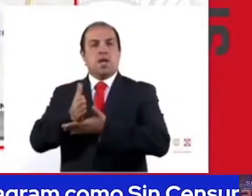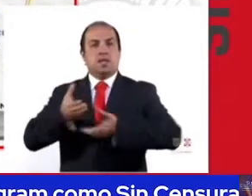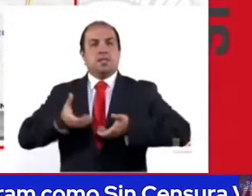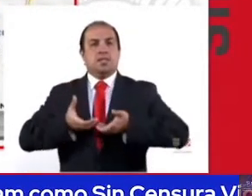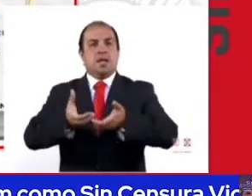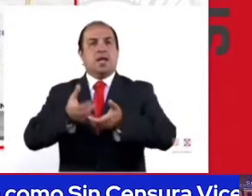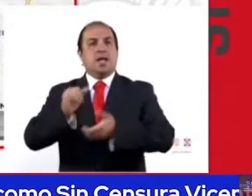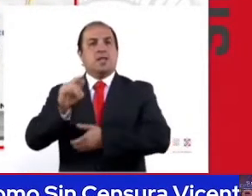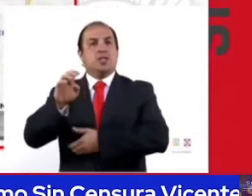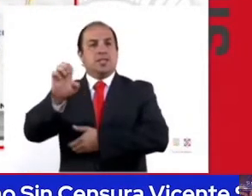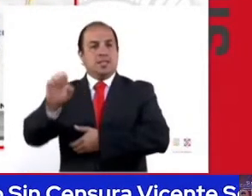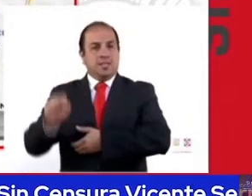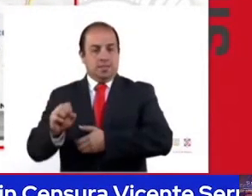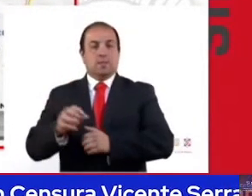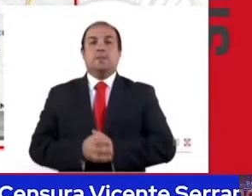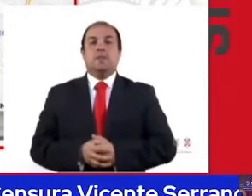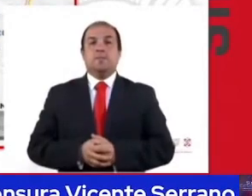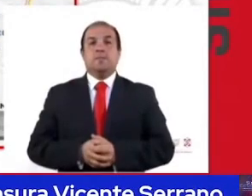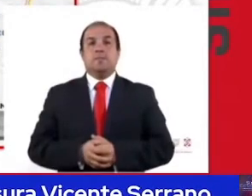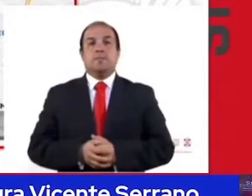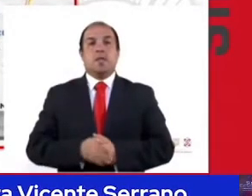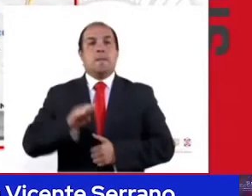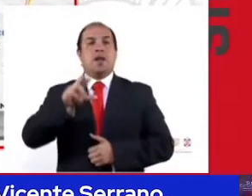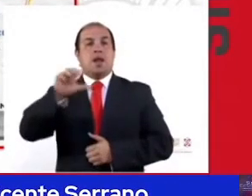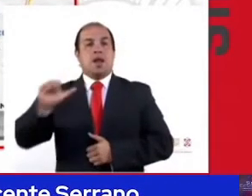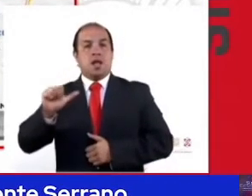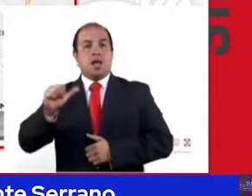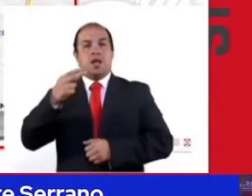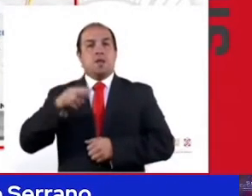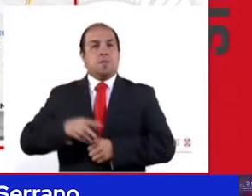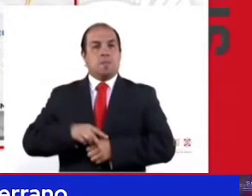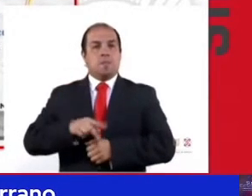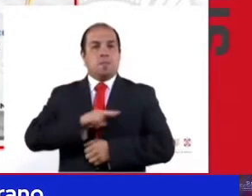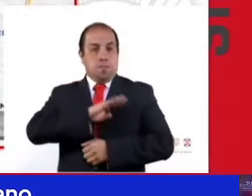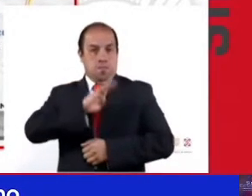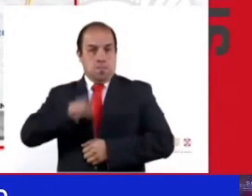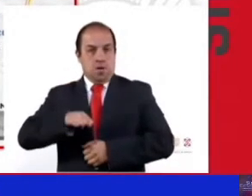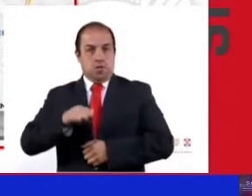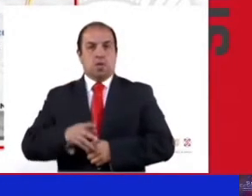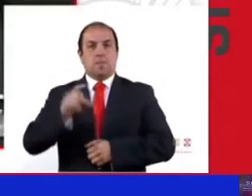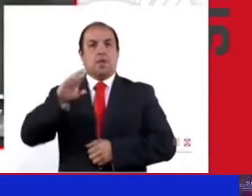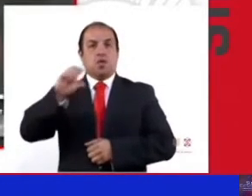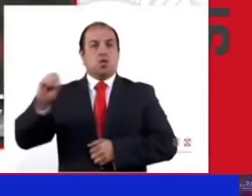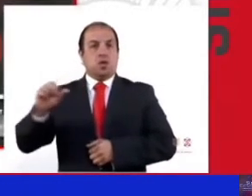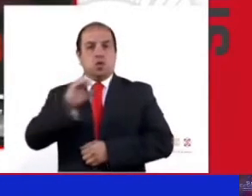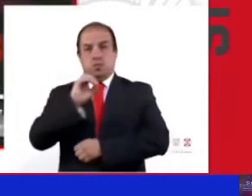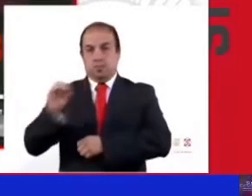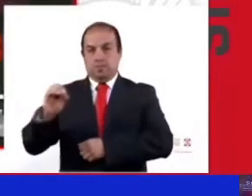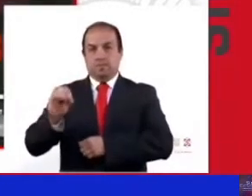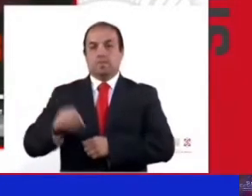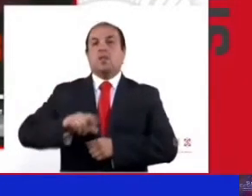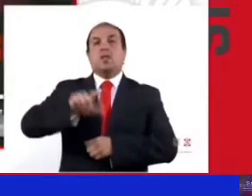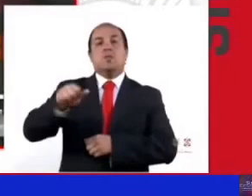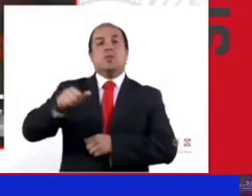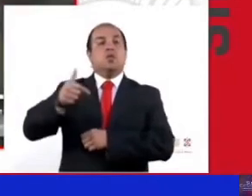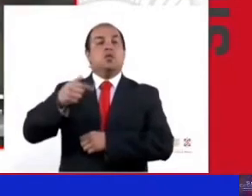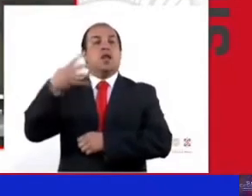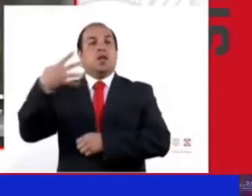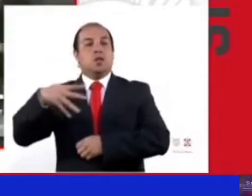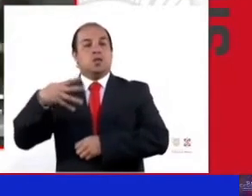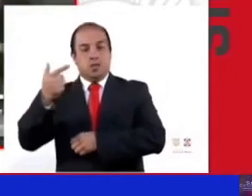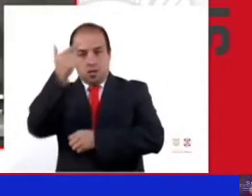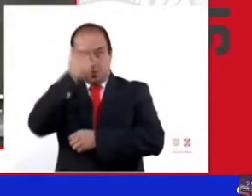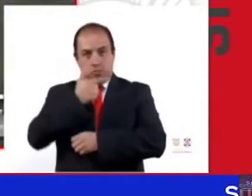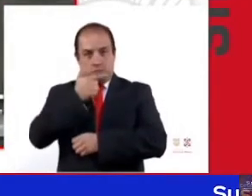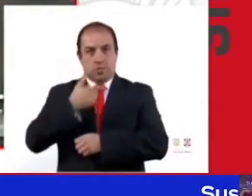Insurgentes, Barranca del Muerto y Parroquia al Oriente. Posteriormente, a las 11:14 de la noche, se registra su paso